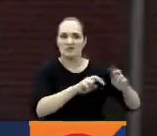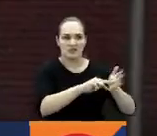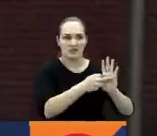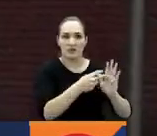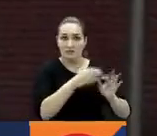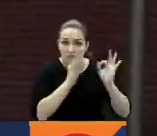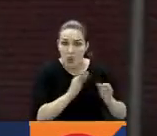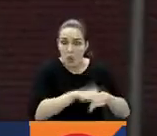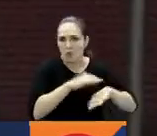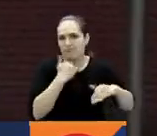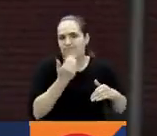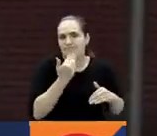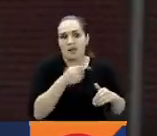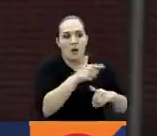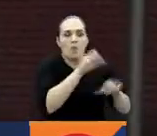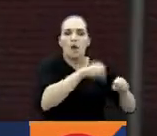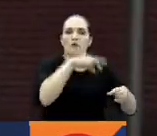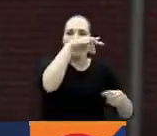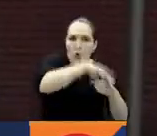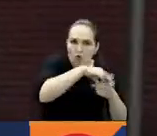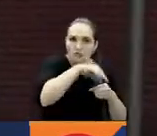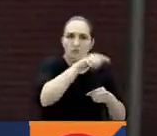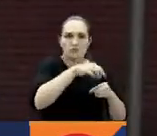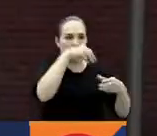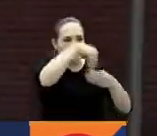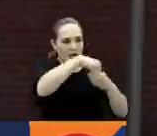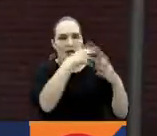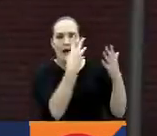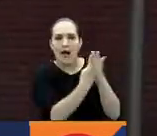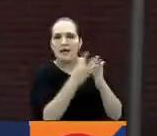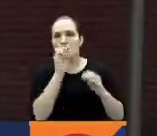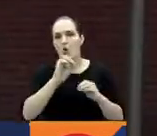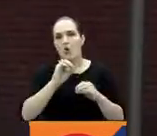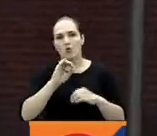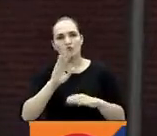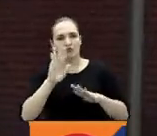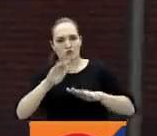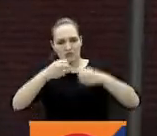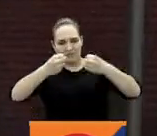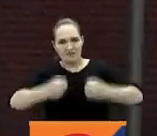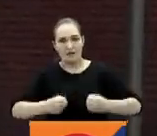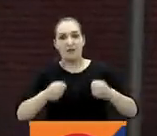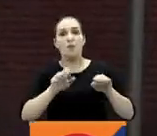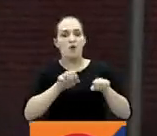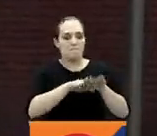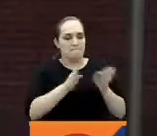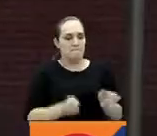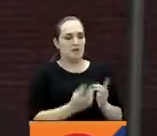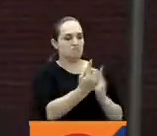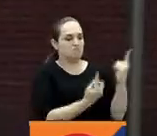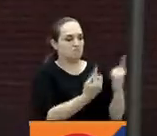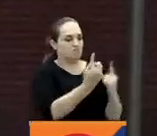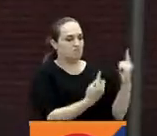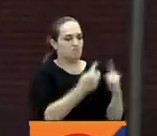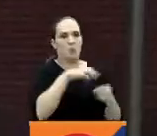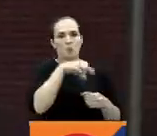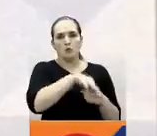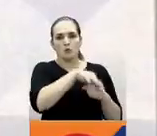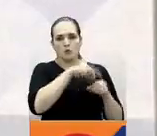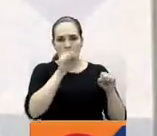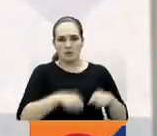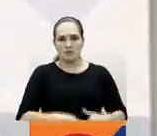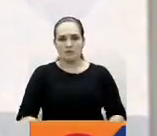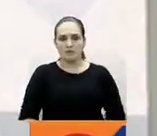las diferentes cárceles, centros carcelarios y penitenciarios, se instalan mesas por parte de la Registraduría para que puedan